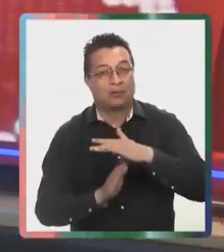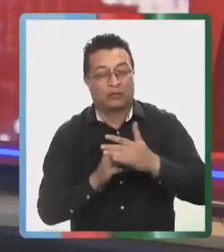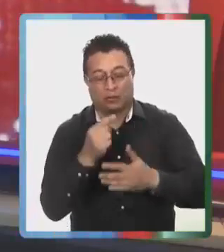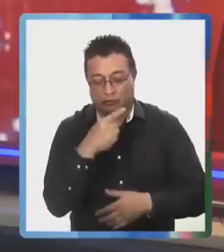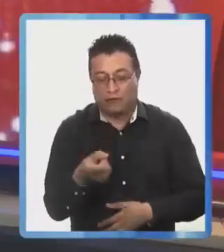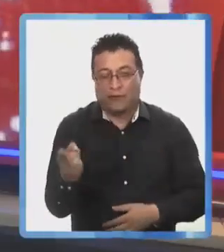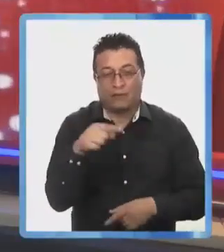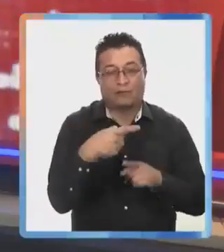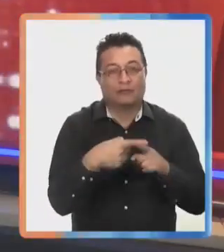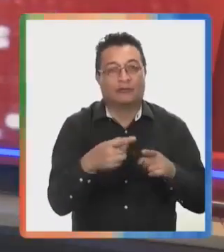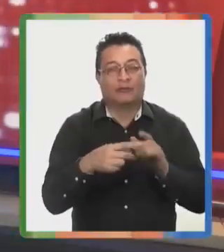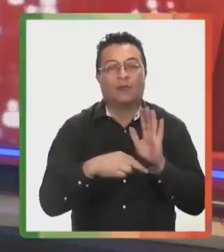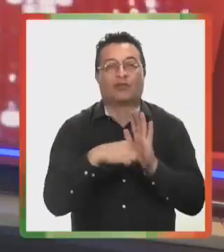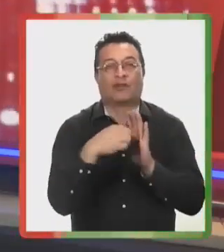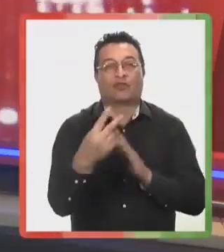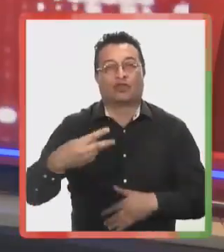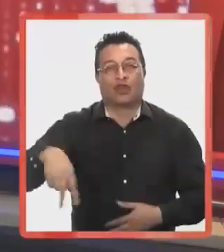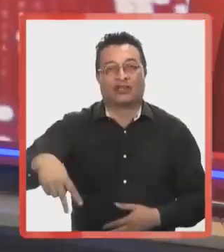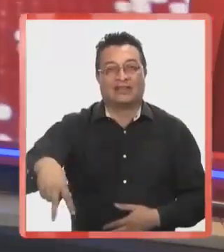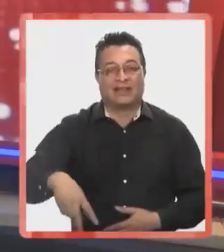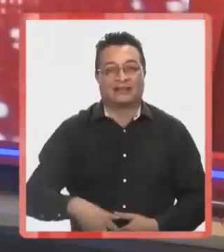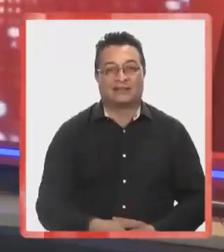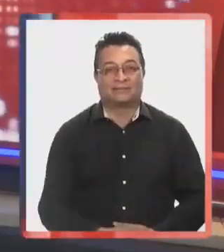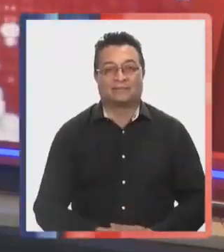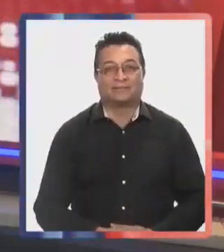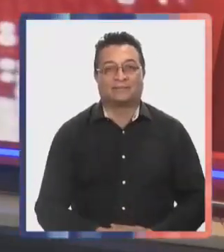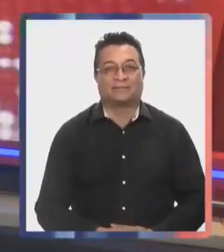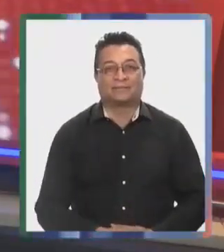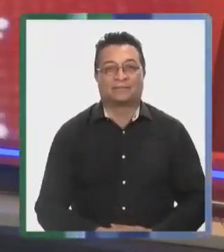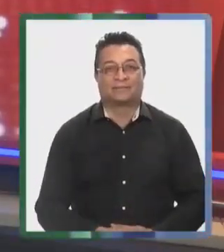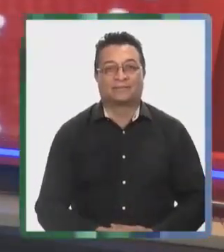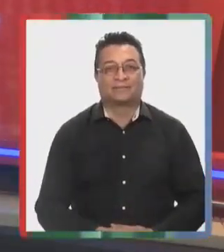una pausa y ya volvemos con más. Portavoz Noticias, no se vayan.